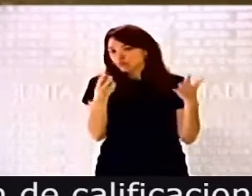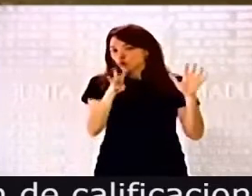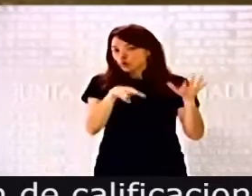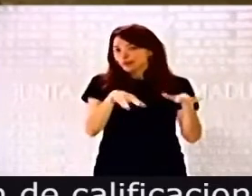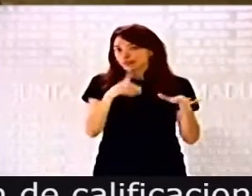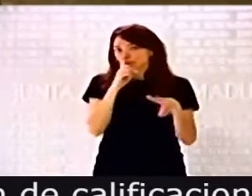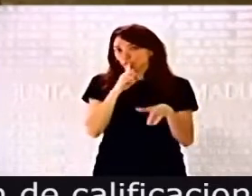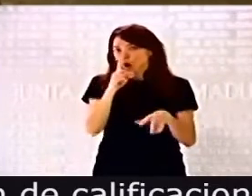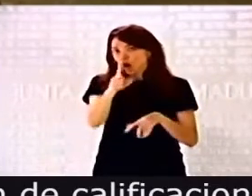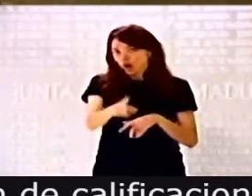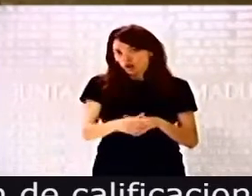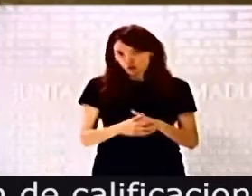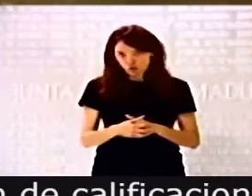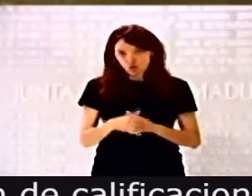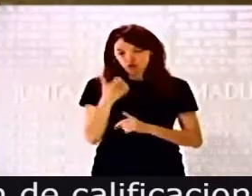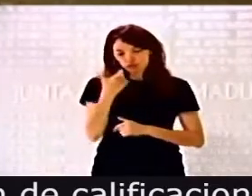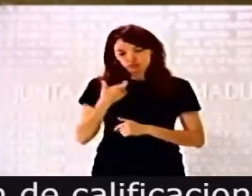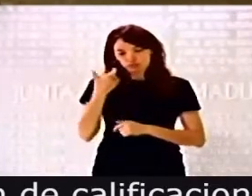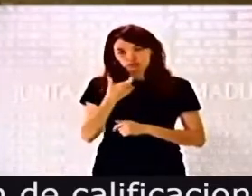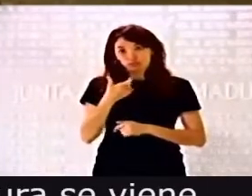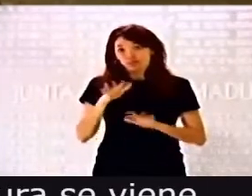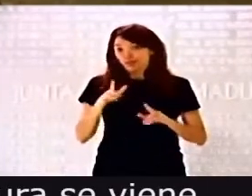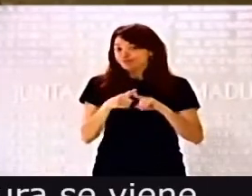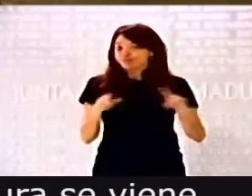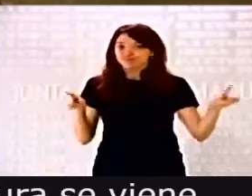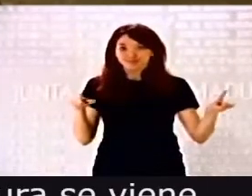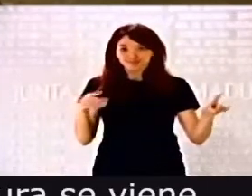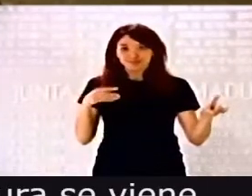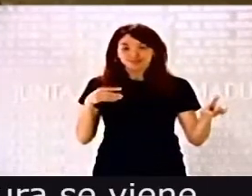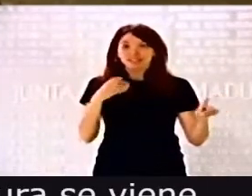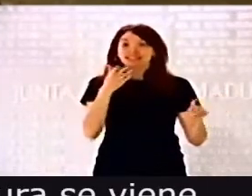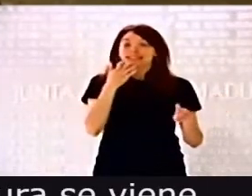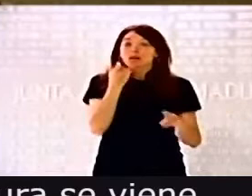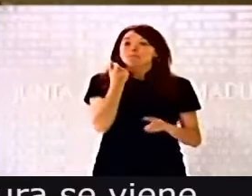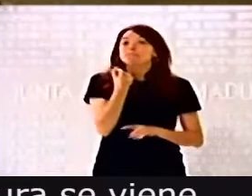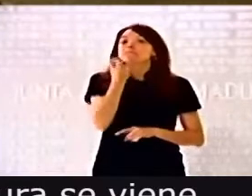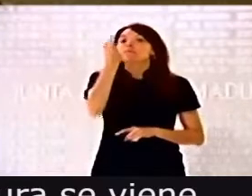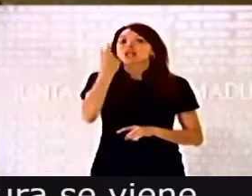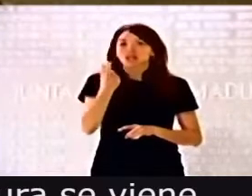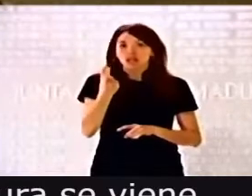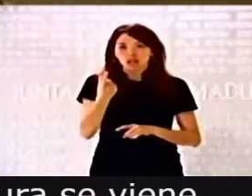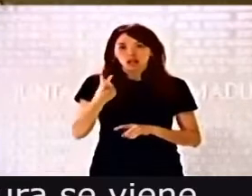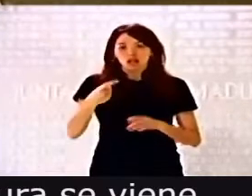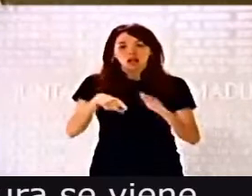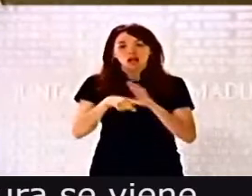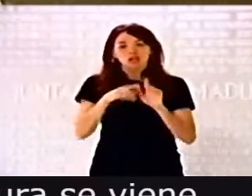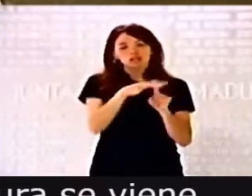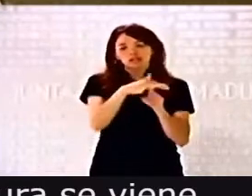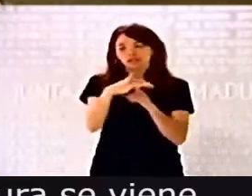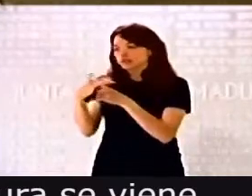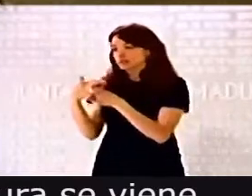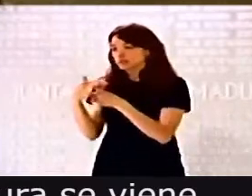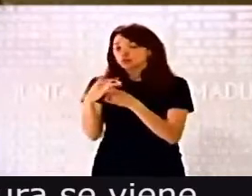un año. No es lo mismo tener 1000 calificaciones urbanísticas a tener 10. Con lo cual, el tiempo